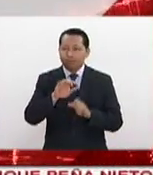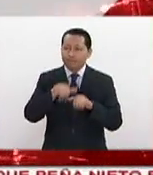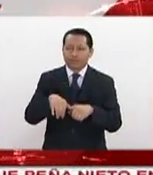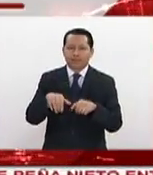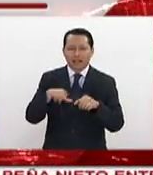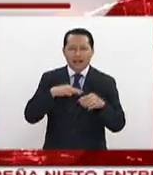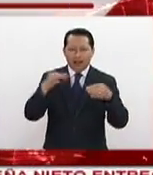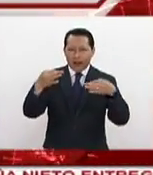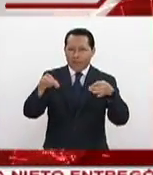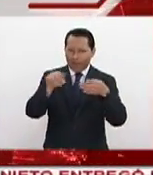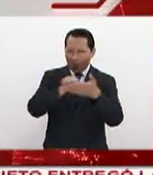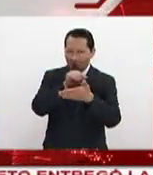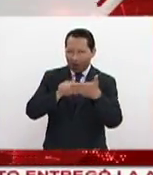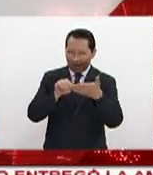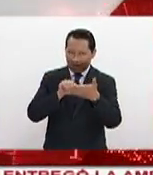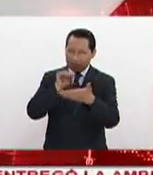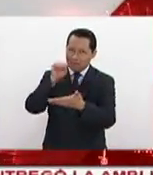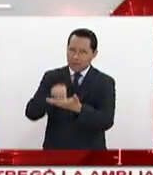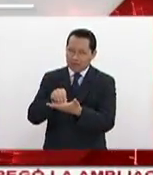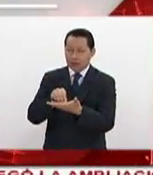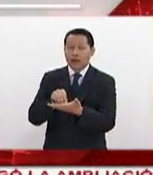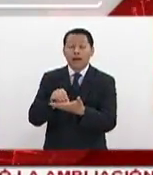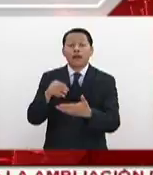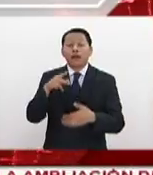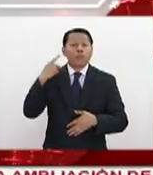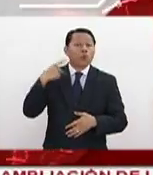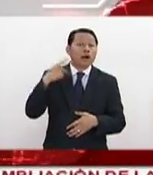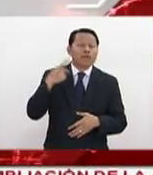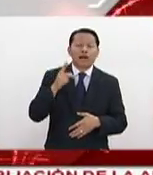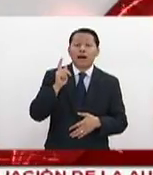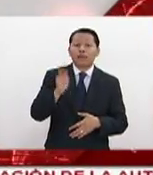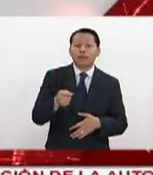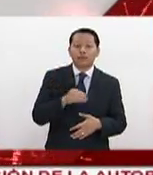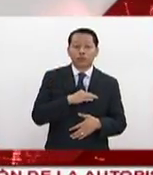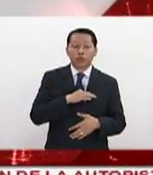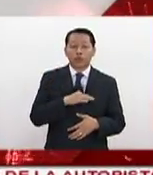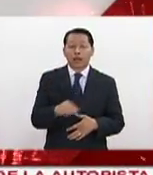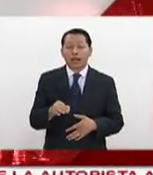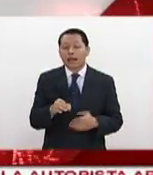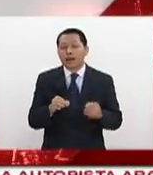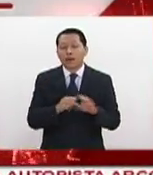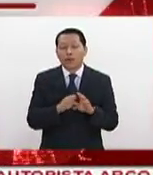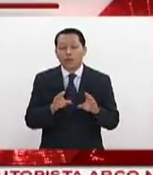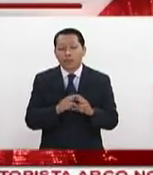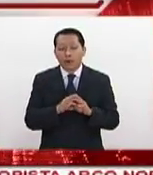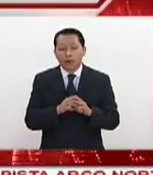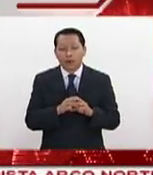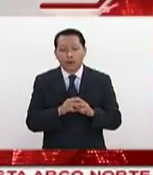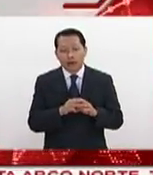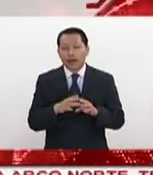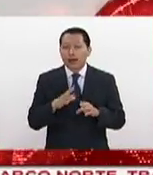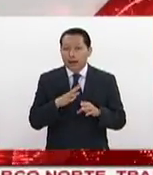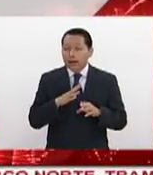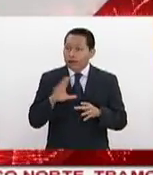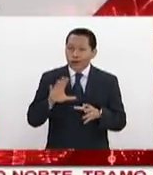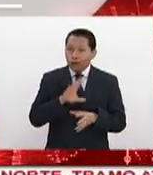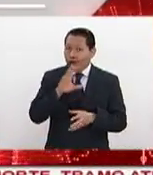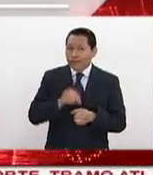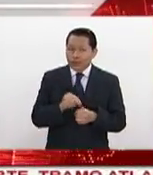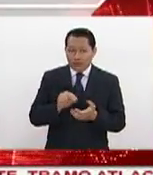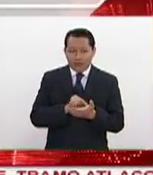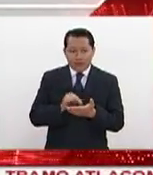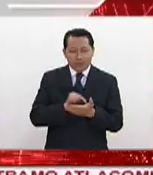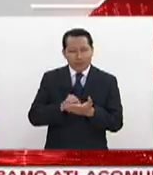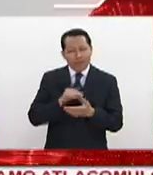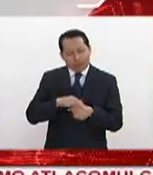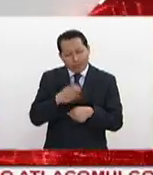boleta. Y Puebla es una de las posibles que podríamos poder tener en la totalidad de firmas. Precisamente